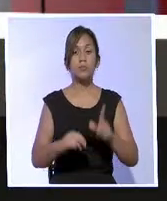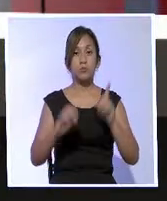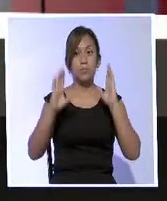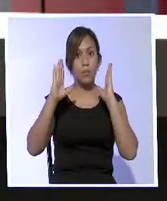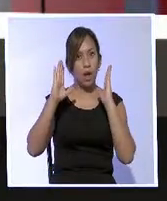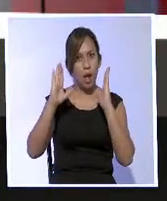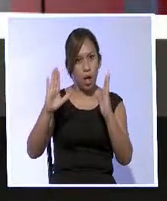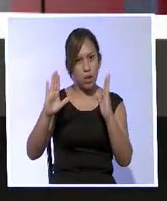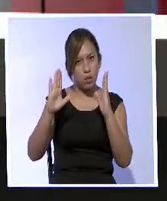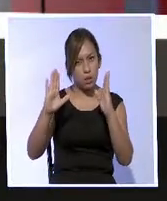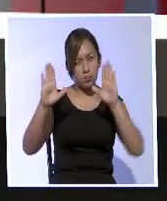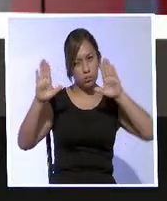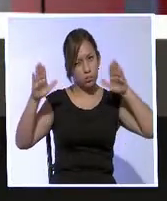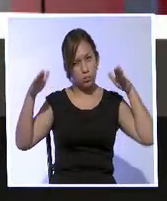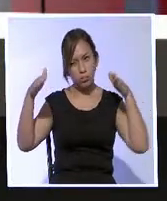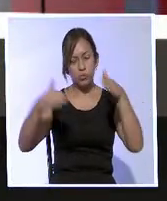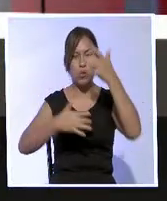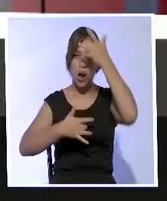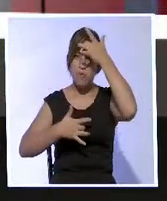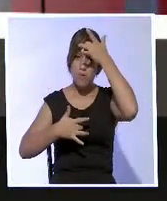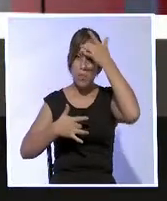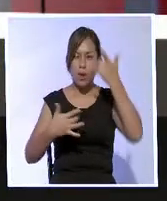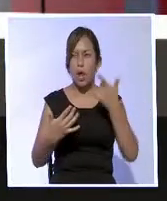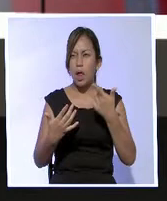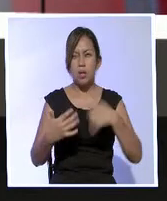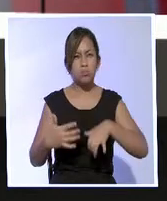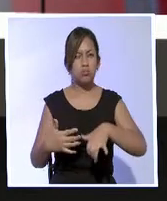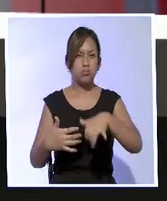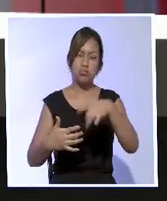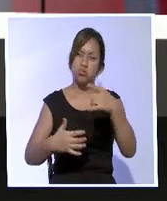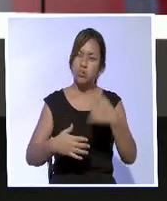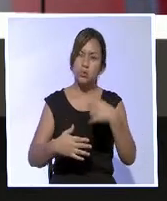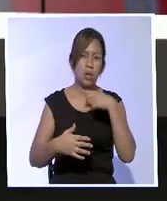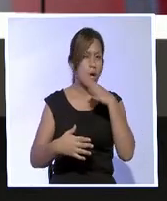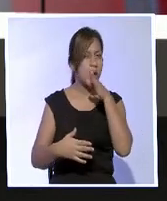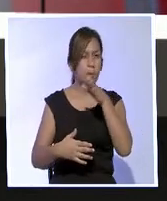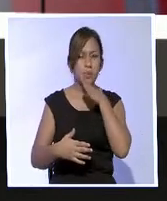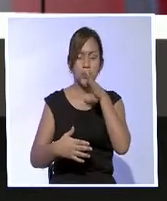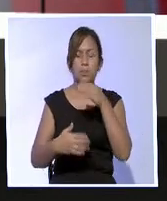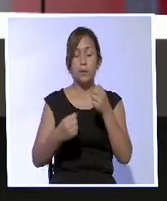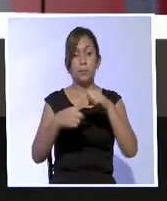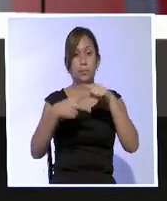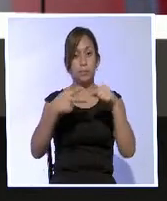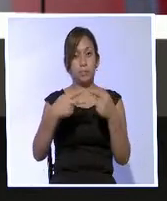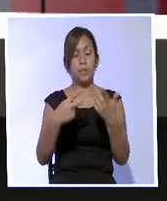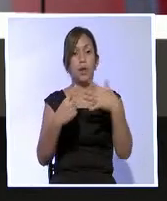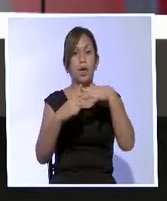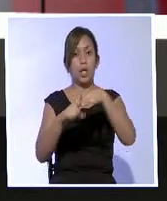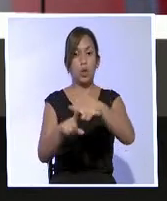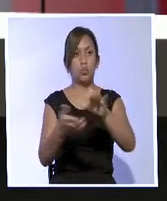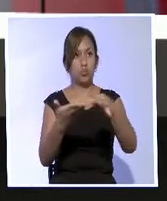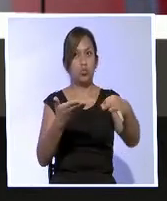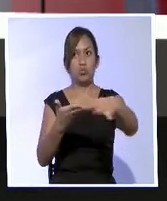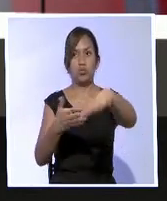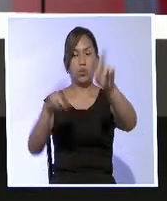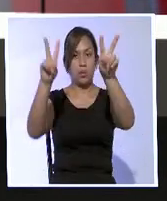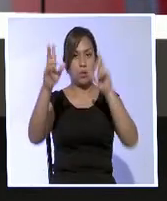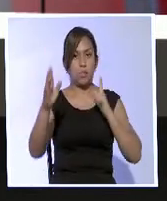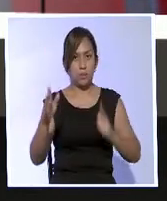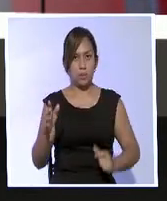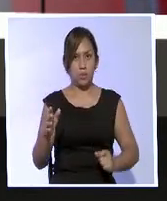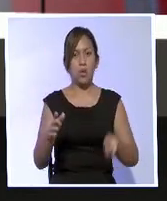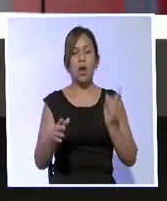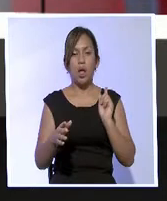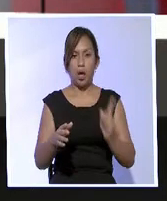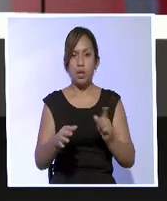de enfermedades crónicas la política salarial de la carrera sanitaria y la inclusión de los sectores rurales en materia de salud fueron los